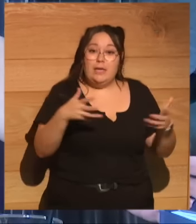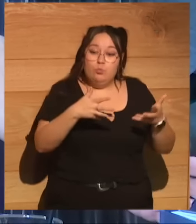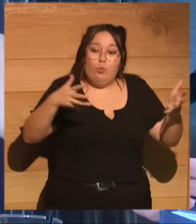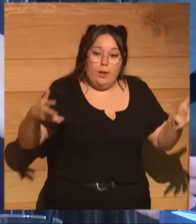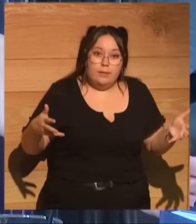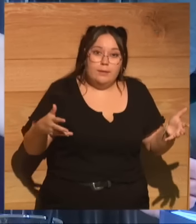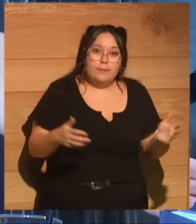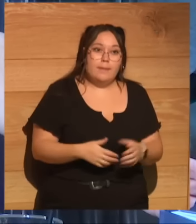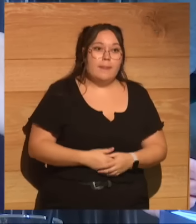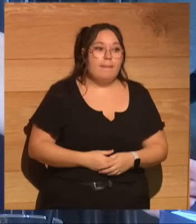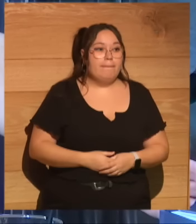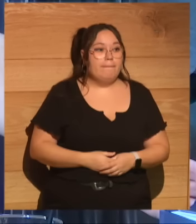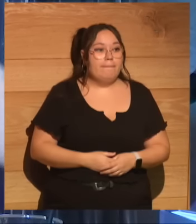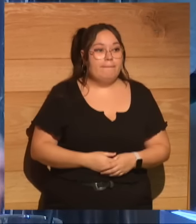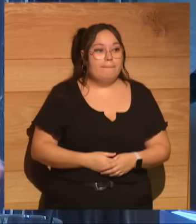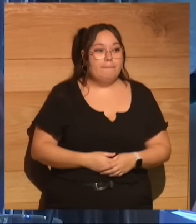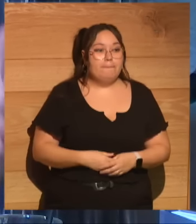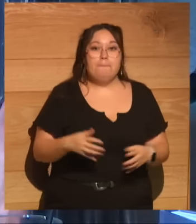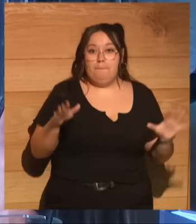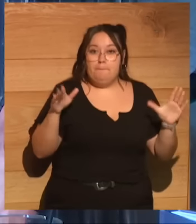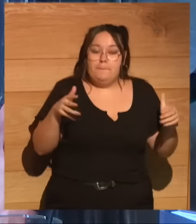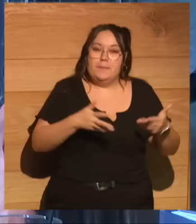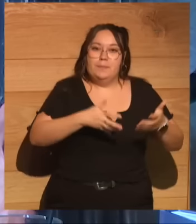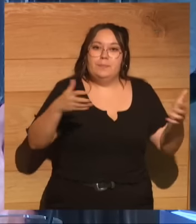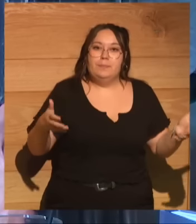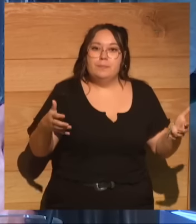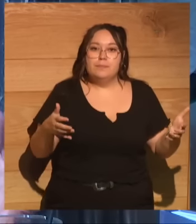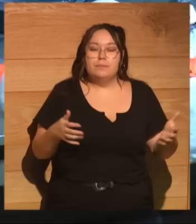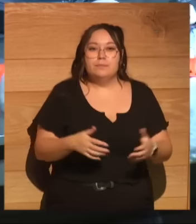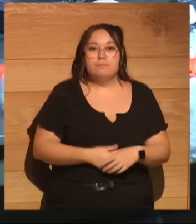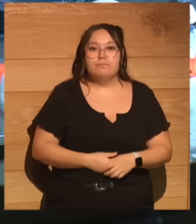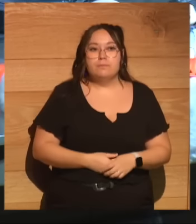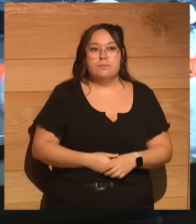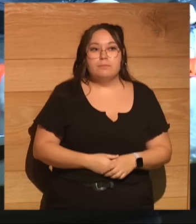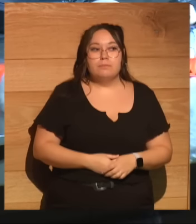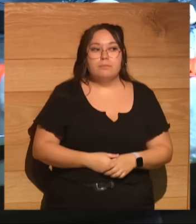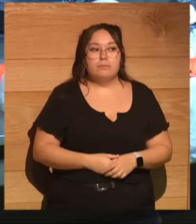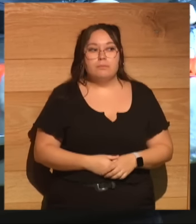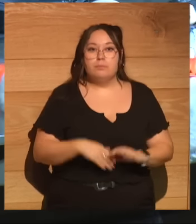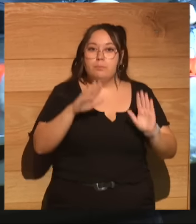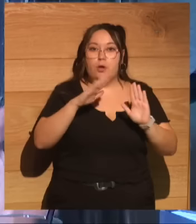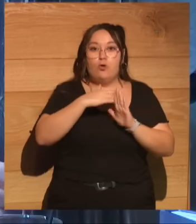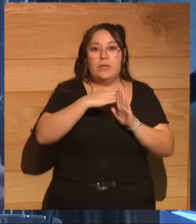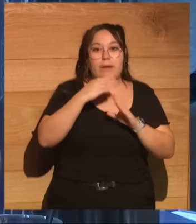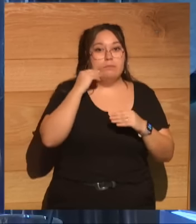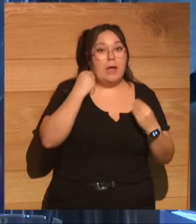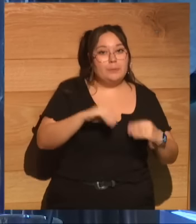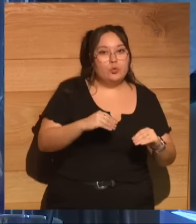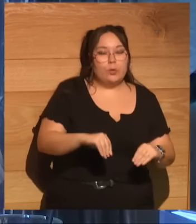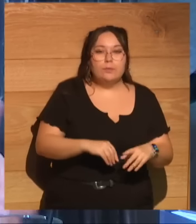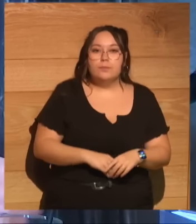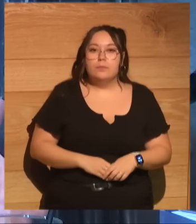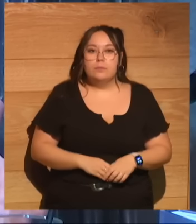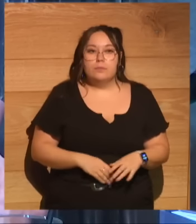quiero engordar. Escucha, Los Ángeles es muy grande. Sí, sí. Es muy grande, pero a un nivel absurdo. ¿Vale? O sea, a un nivel